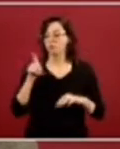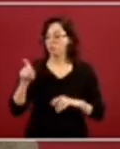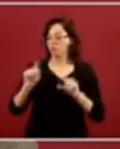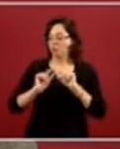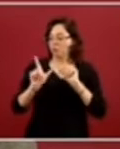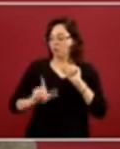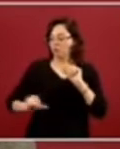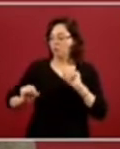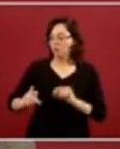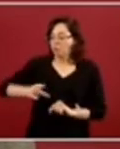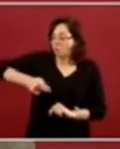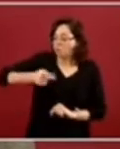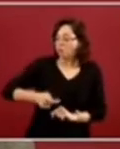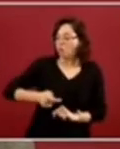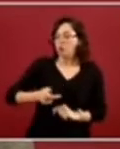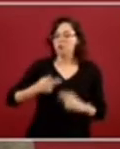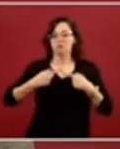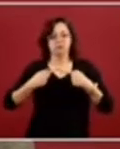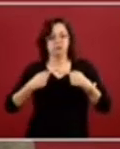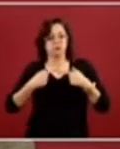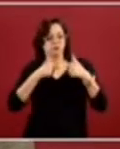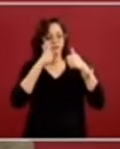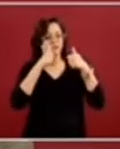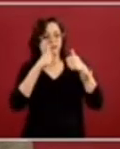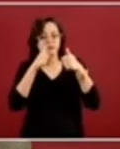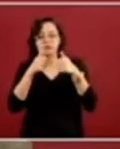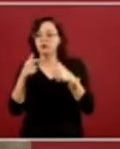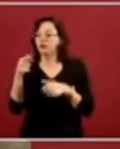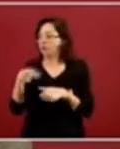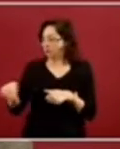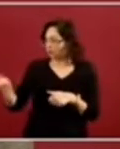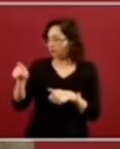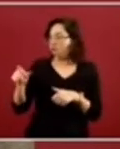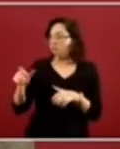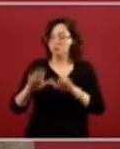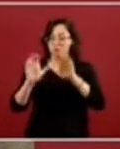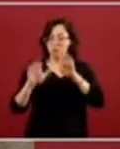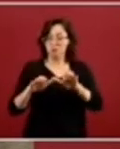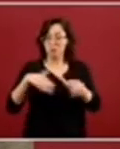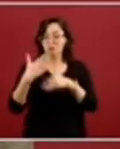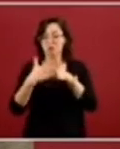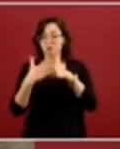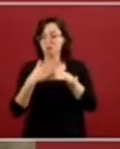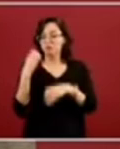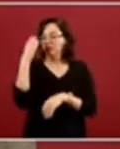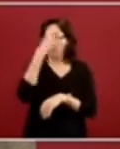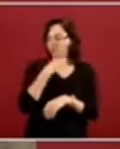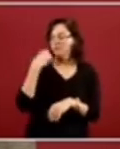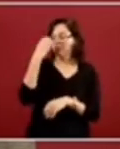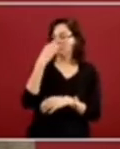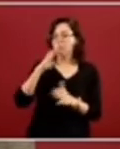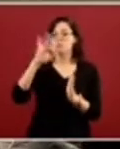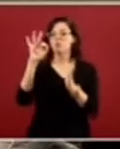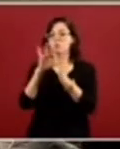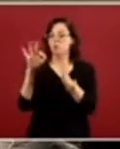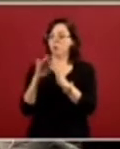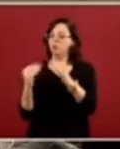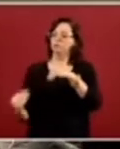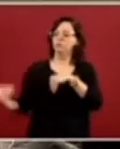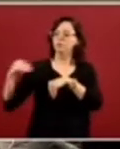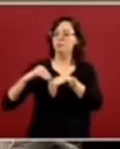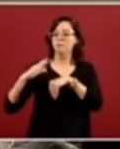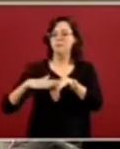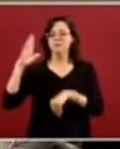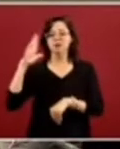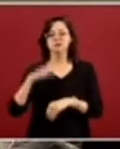del compromiso por nuestros pacientes, de estos médicos que van a aplicar a este examen, dándoles un puntaje adicional.